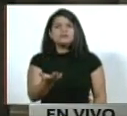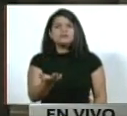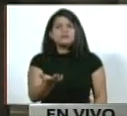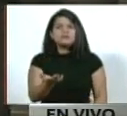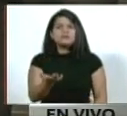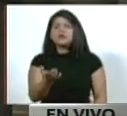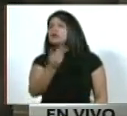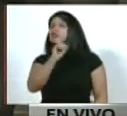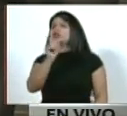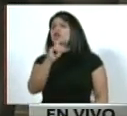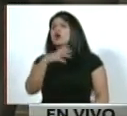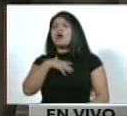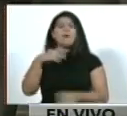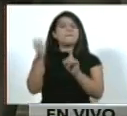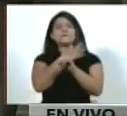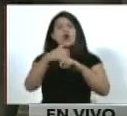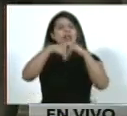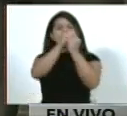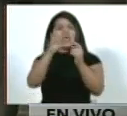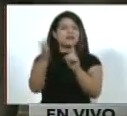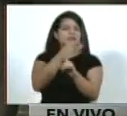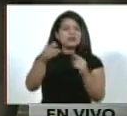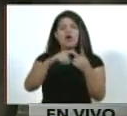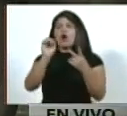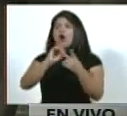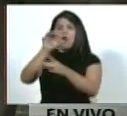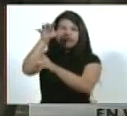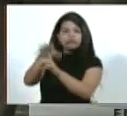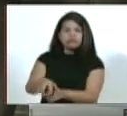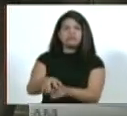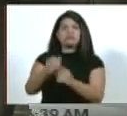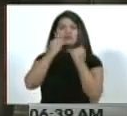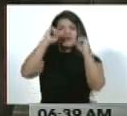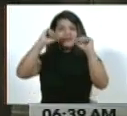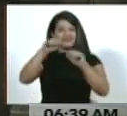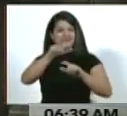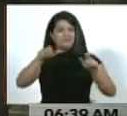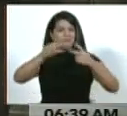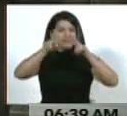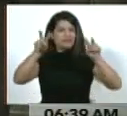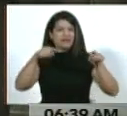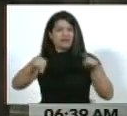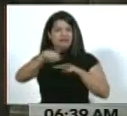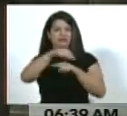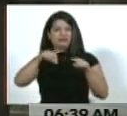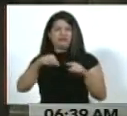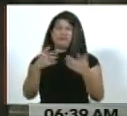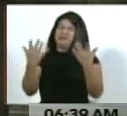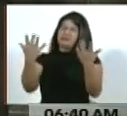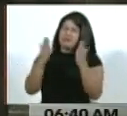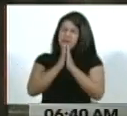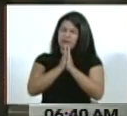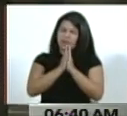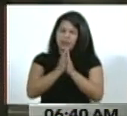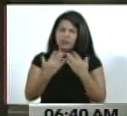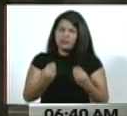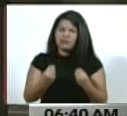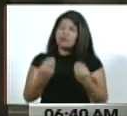no atacar con violencia, para no reprimir a las manifestaciones pacíficas. Por Dios.